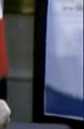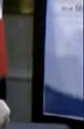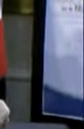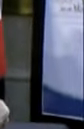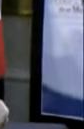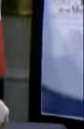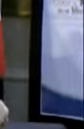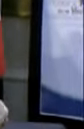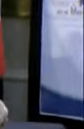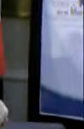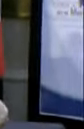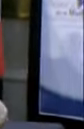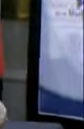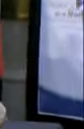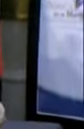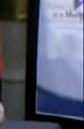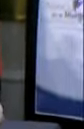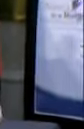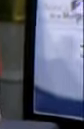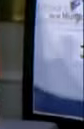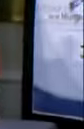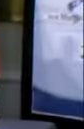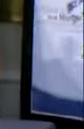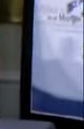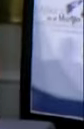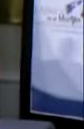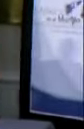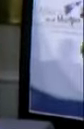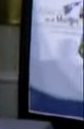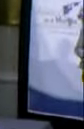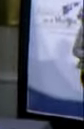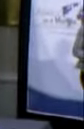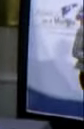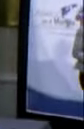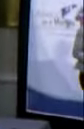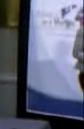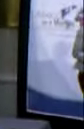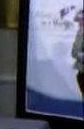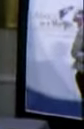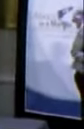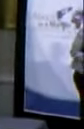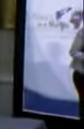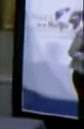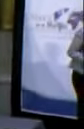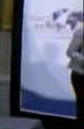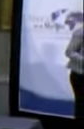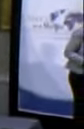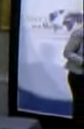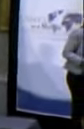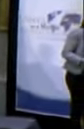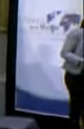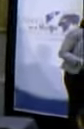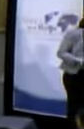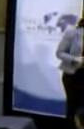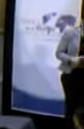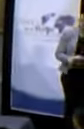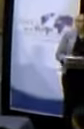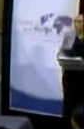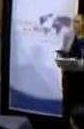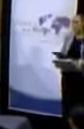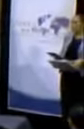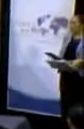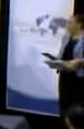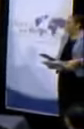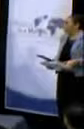Carlos Manuel Sada Solana y del embajador Francisco del Río. Muchas gracias por acompañarnos, muchas gracias por